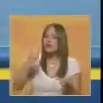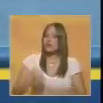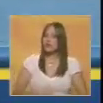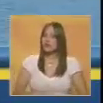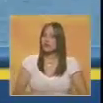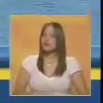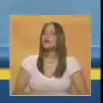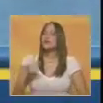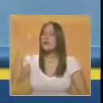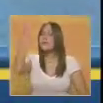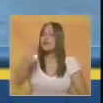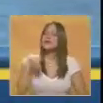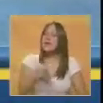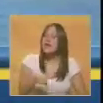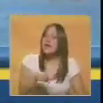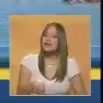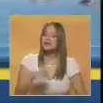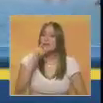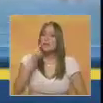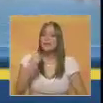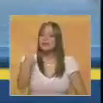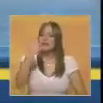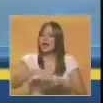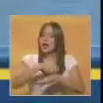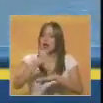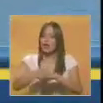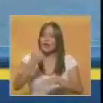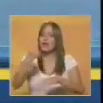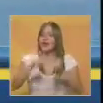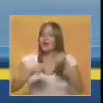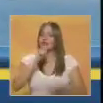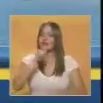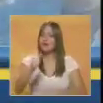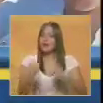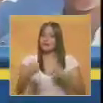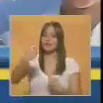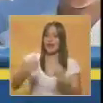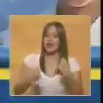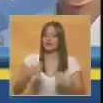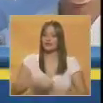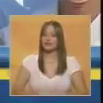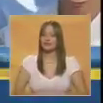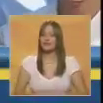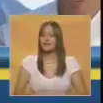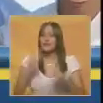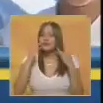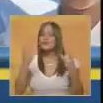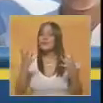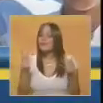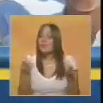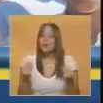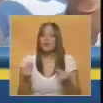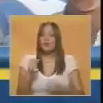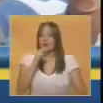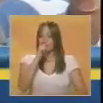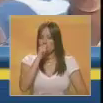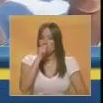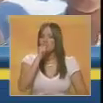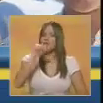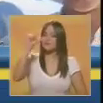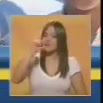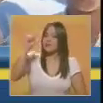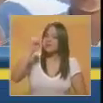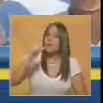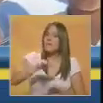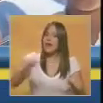alcohólicas. Considera que esta es la principal causa de las desgracias al volante. Hemos visto mucha ingesta de licor